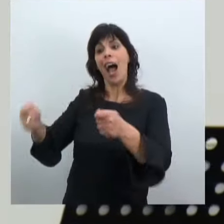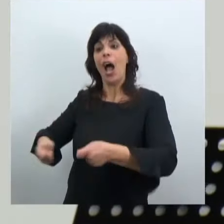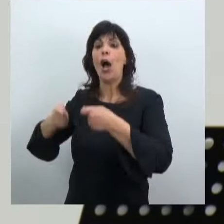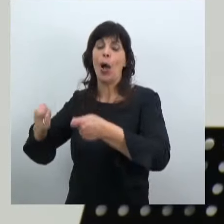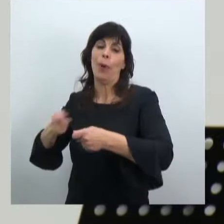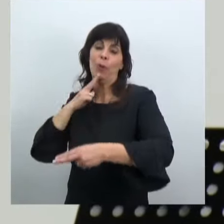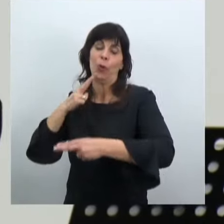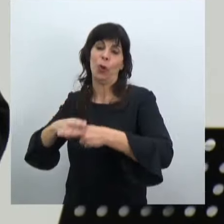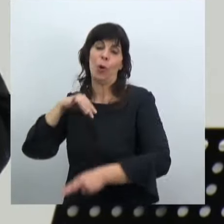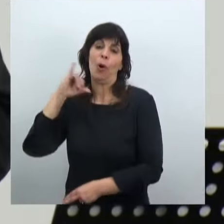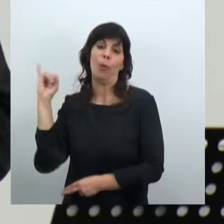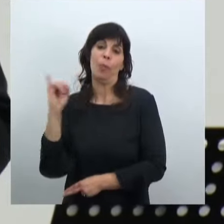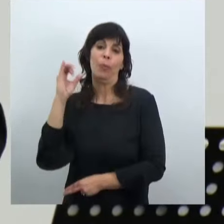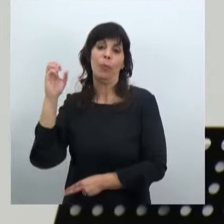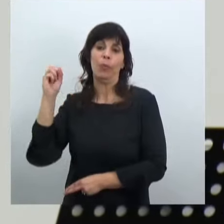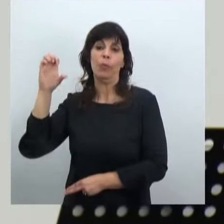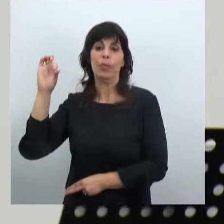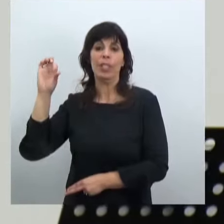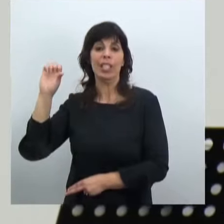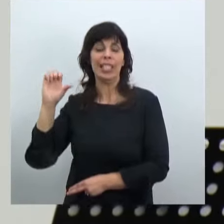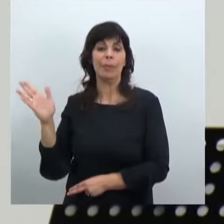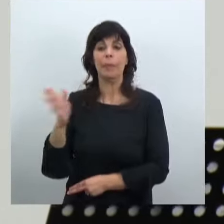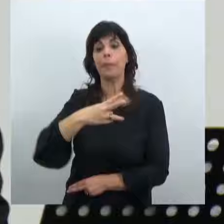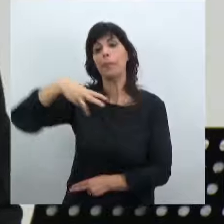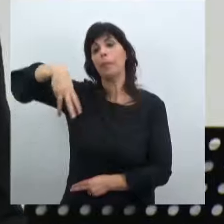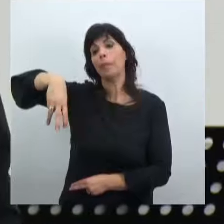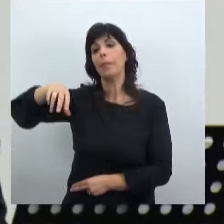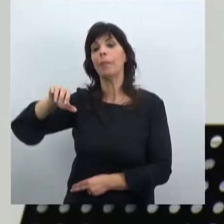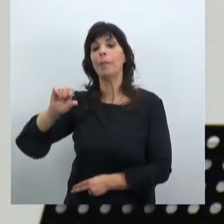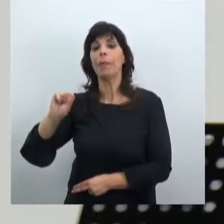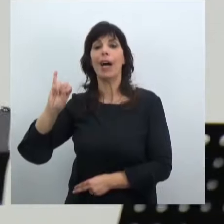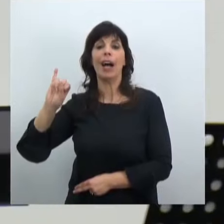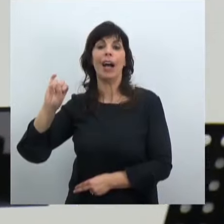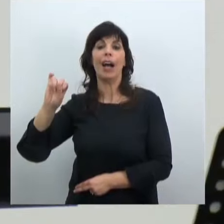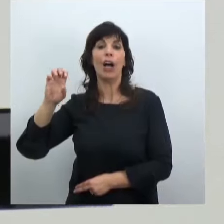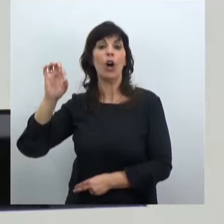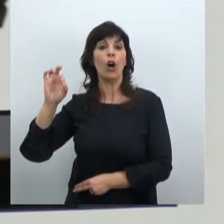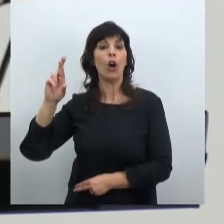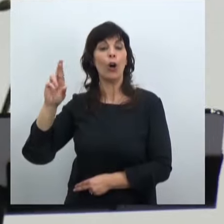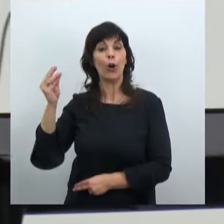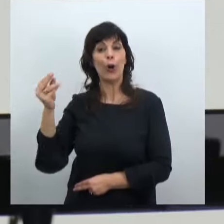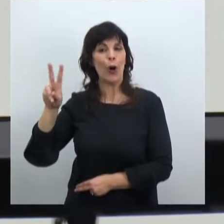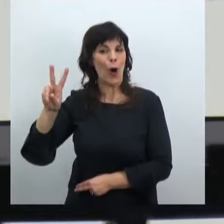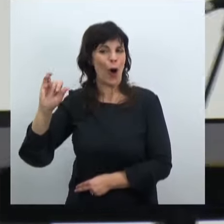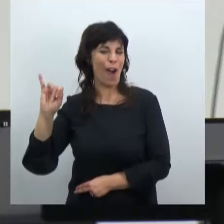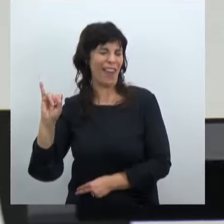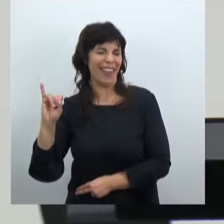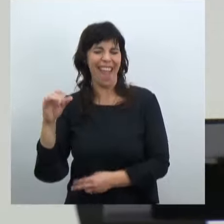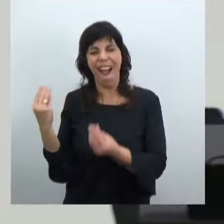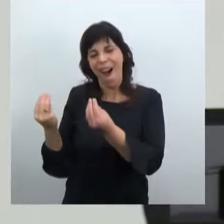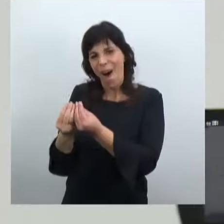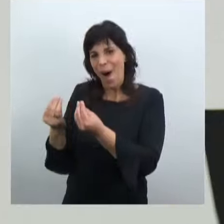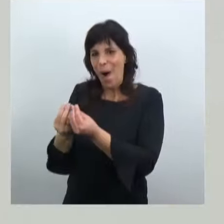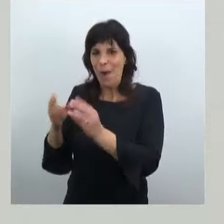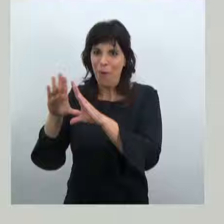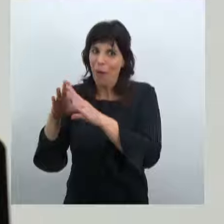iglesia La Roca en Tijuana, en San Diego, en Los Ángeles. Qué bonito. Me alegro de estar